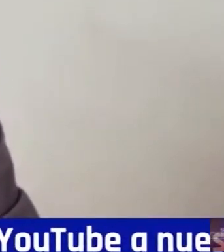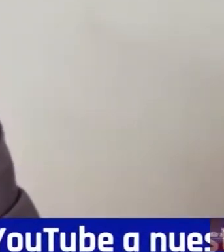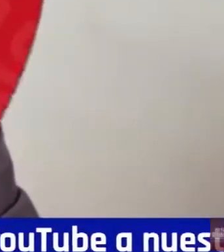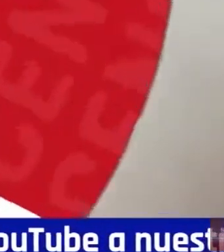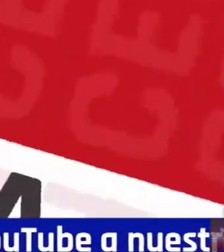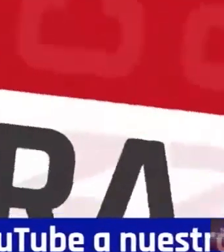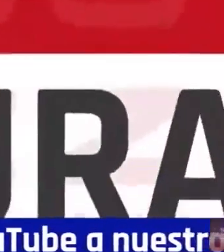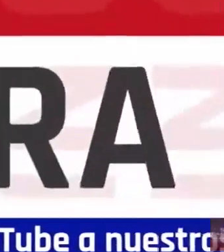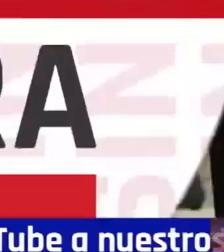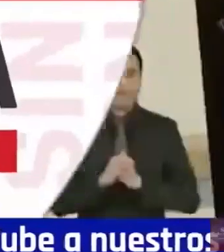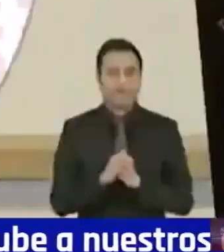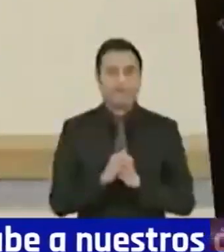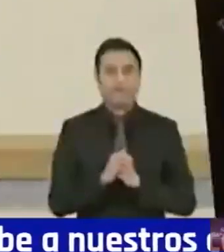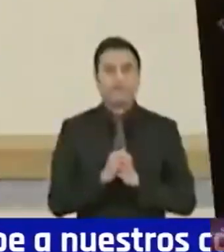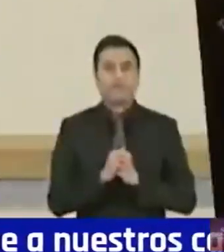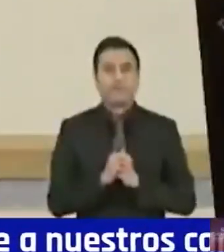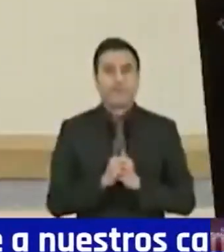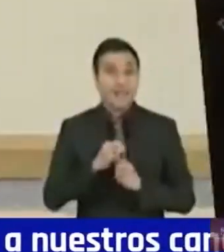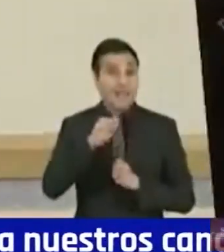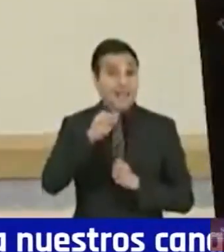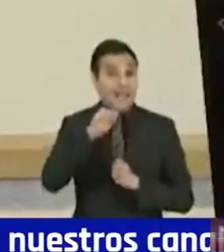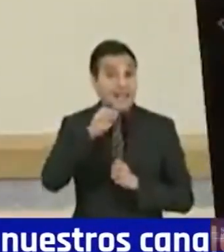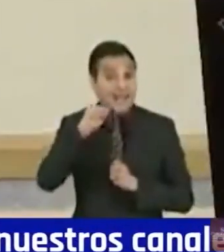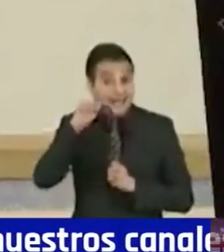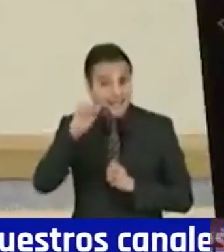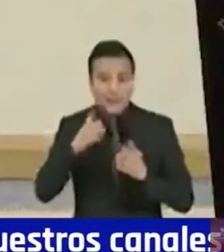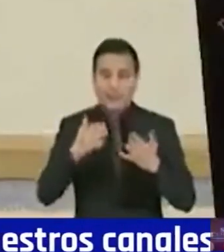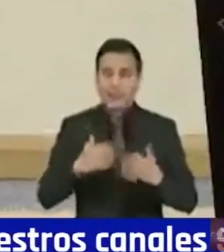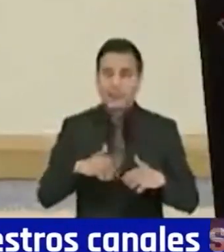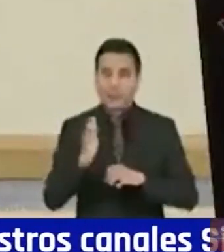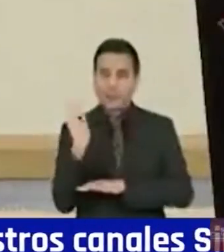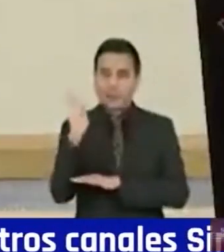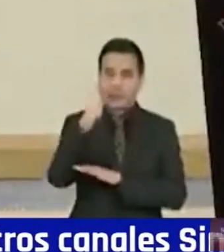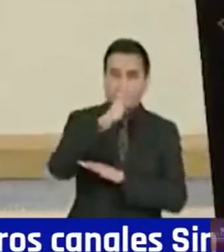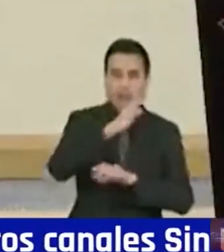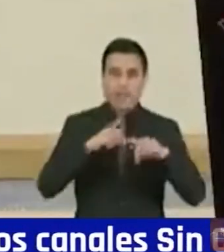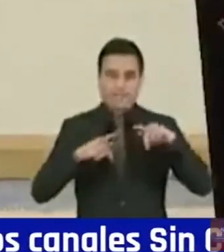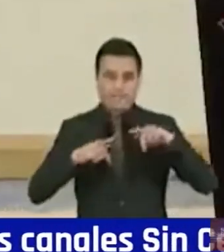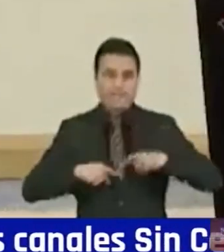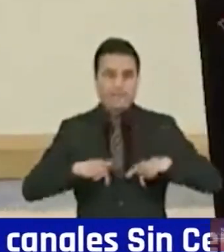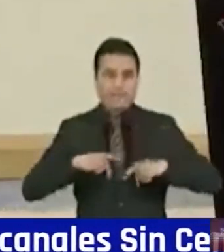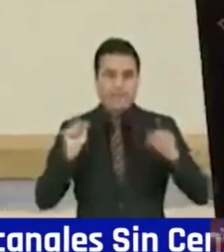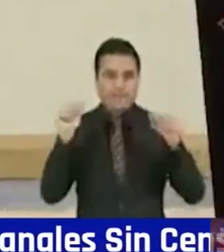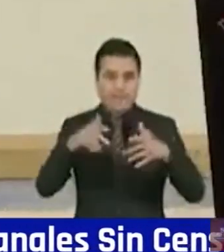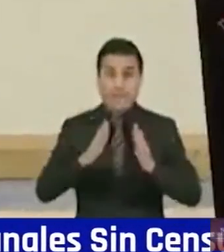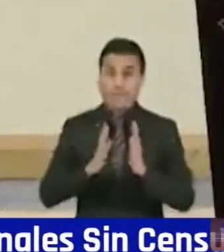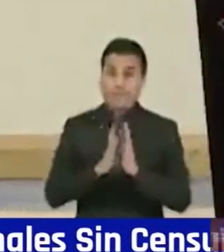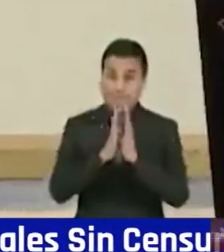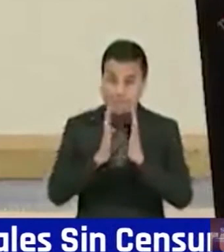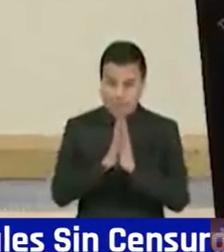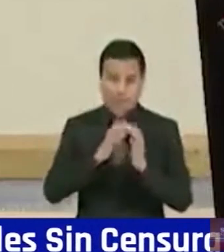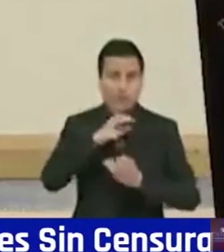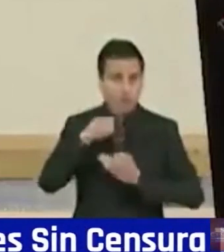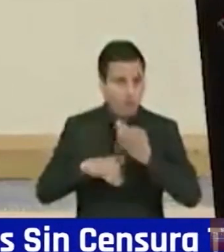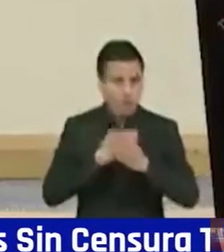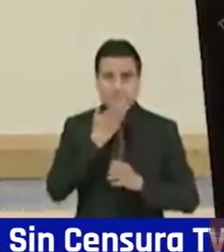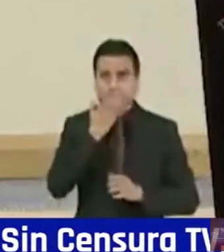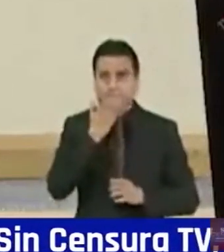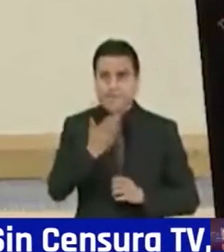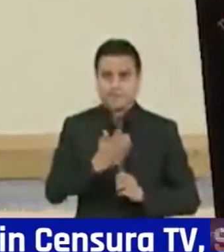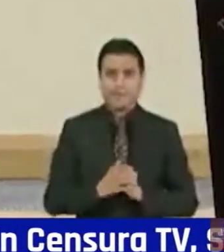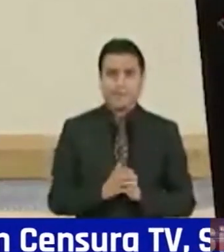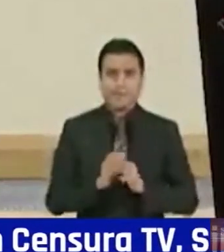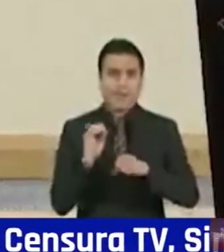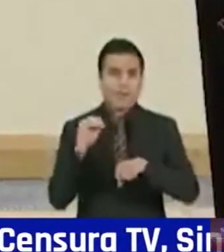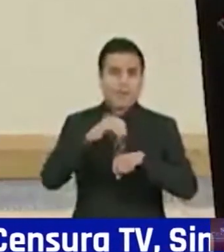Córdoba. El día de ayer vivimos una jornada de participación a todas luces exitosa. Se